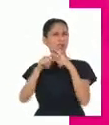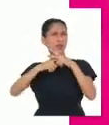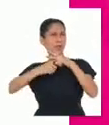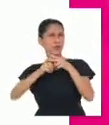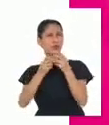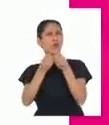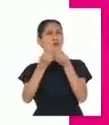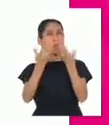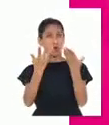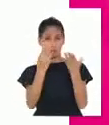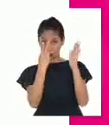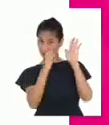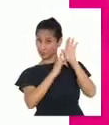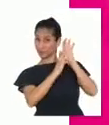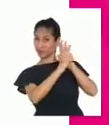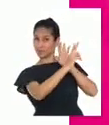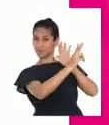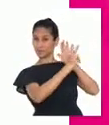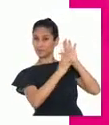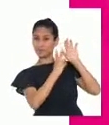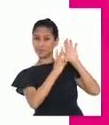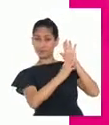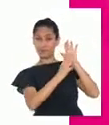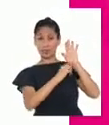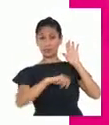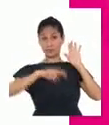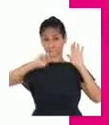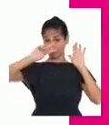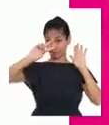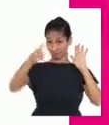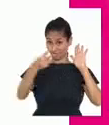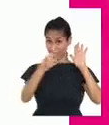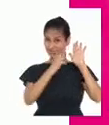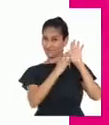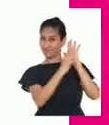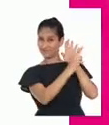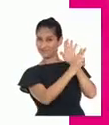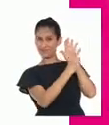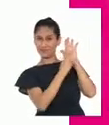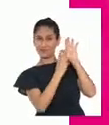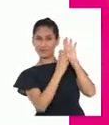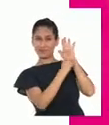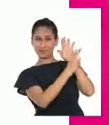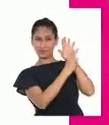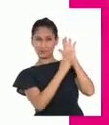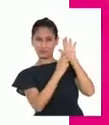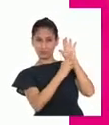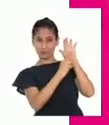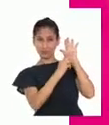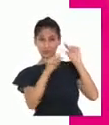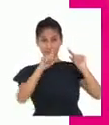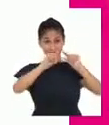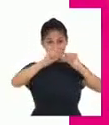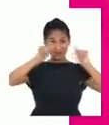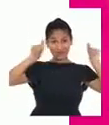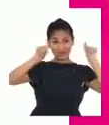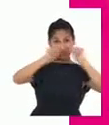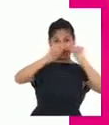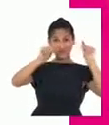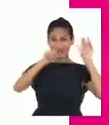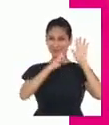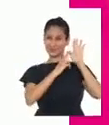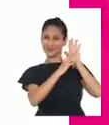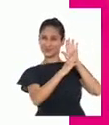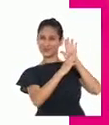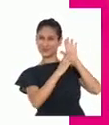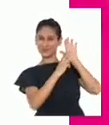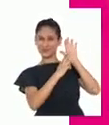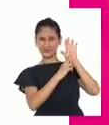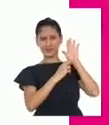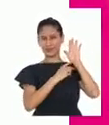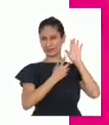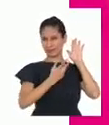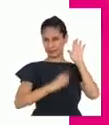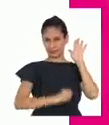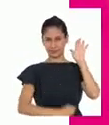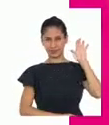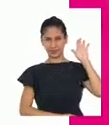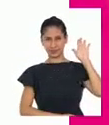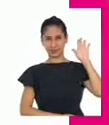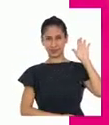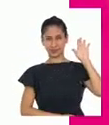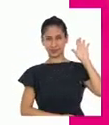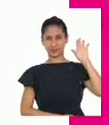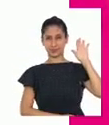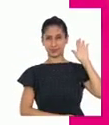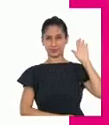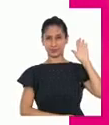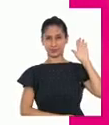podemos encontrar que en sus 2 primeros artículos señalan la importancia de que el pueblo de las colonias españolas puedan decidir sobre su